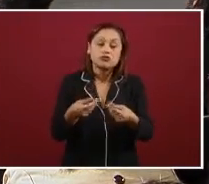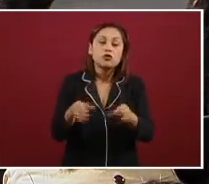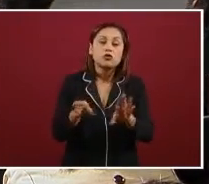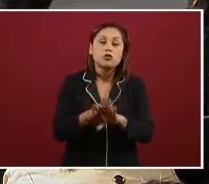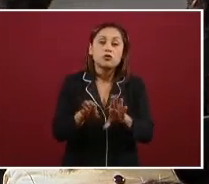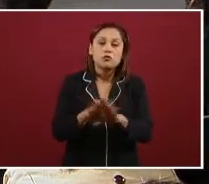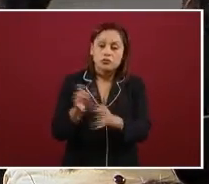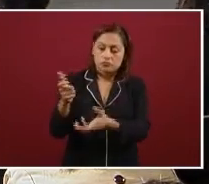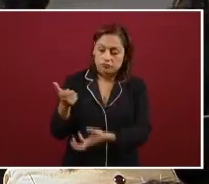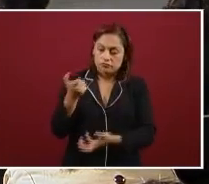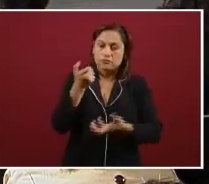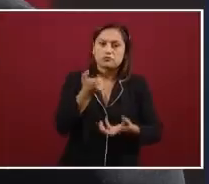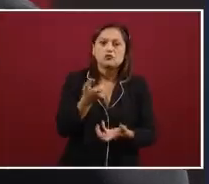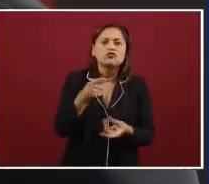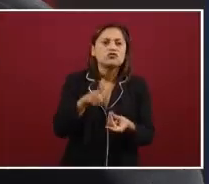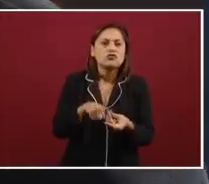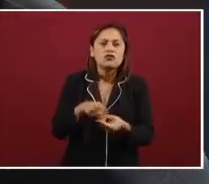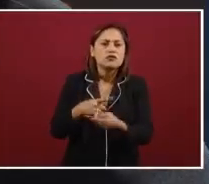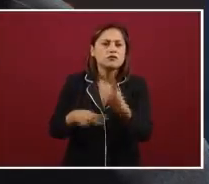recursos del Estado,